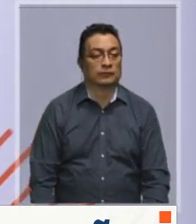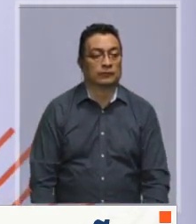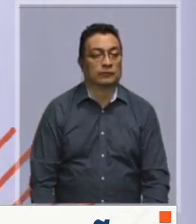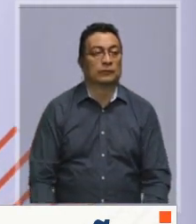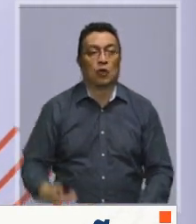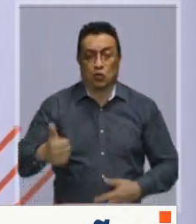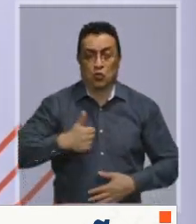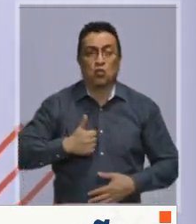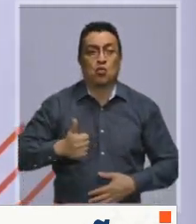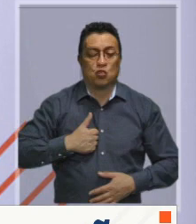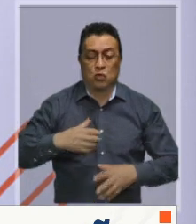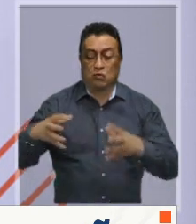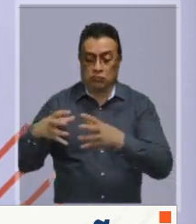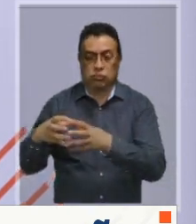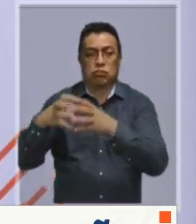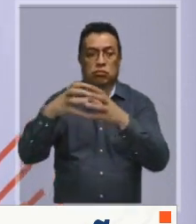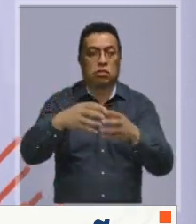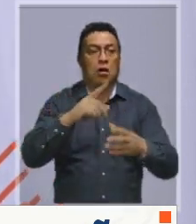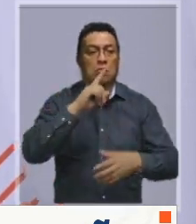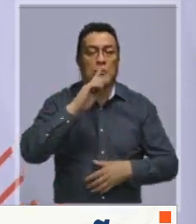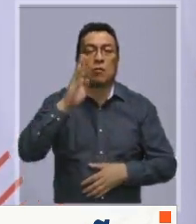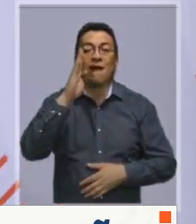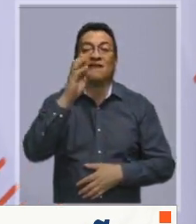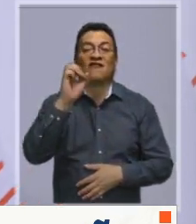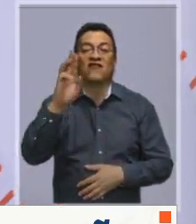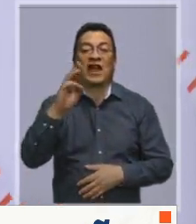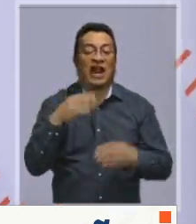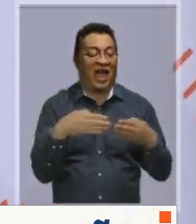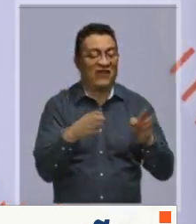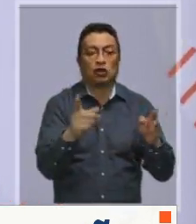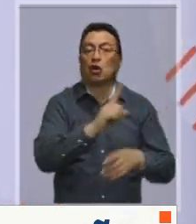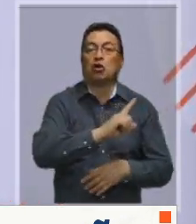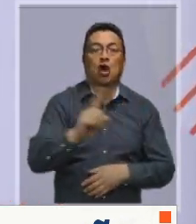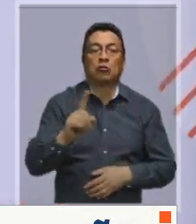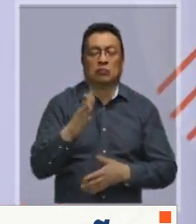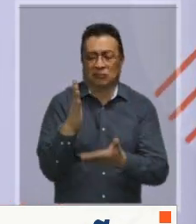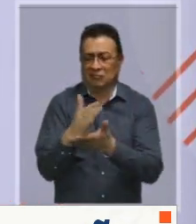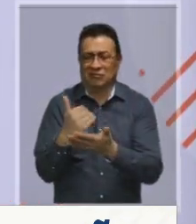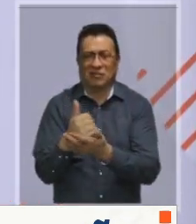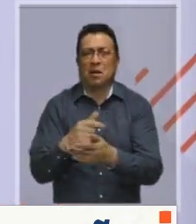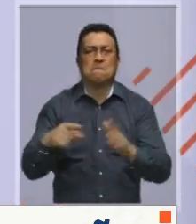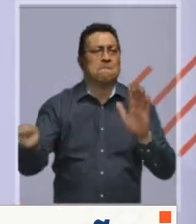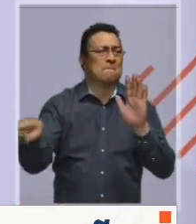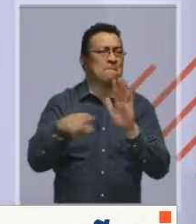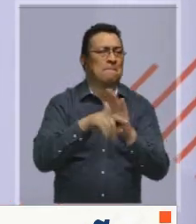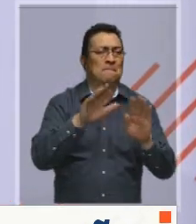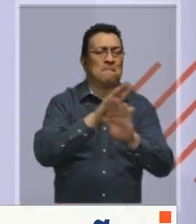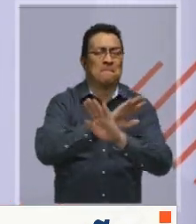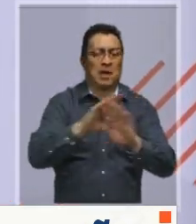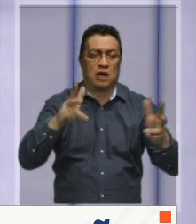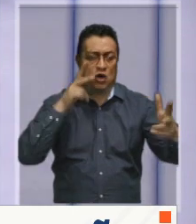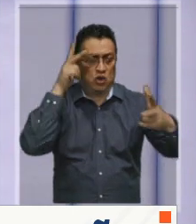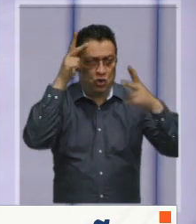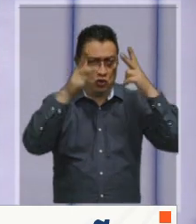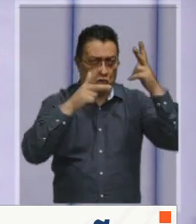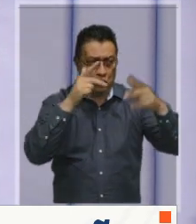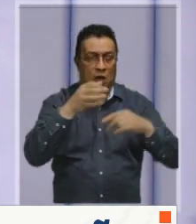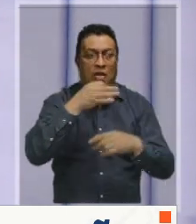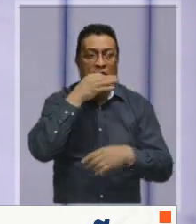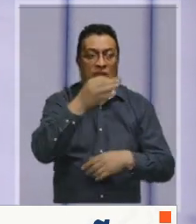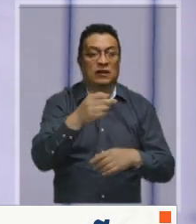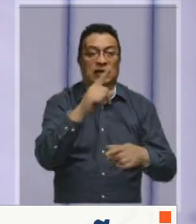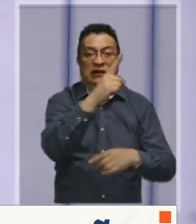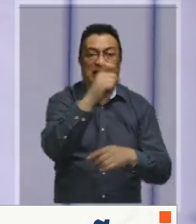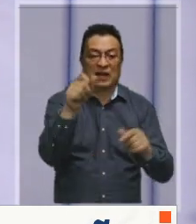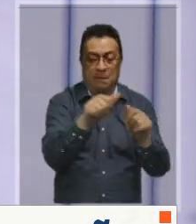cumplieron con las bandas, no con la promesa del bar abierto. La organización, súper mala. Nos prometieron un show que iba a haber 100 metros de barra